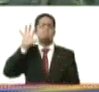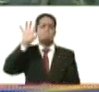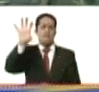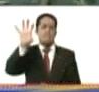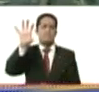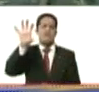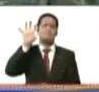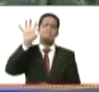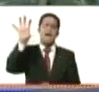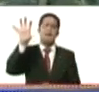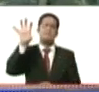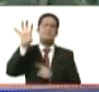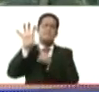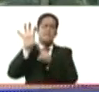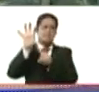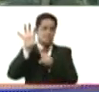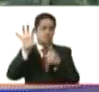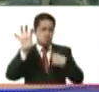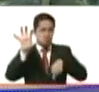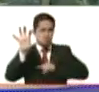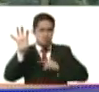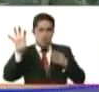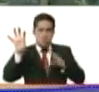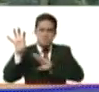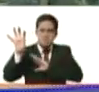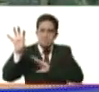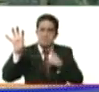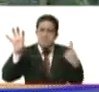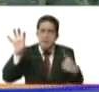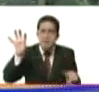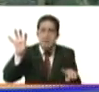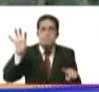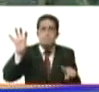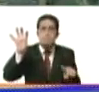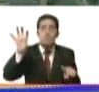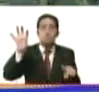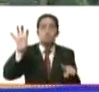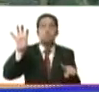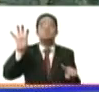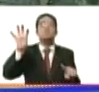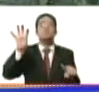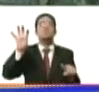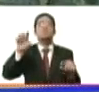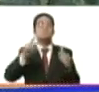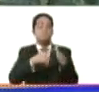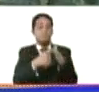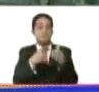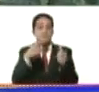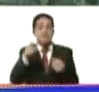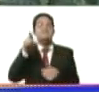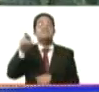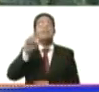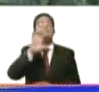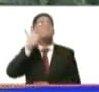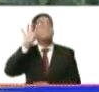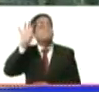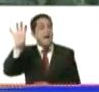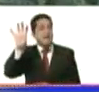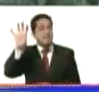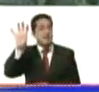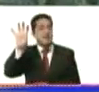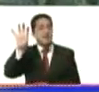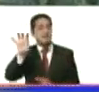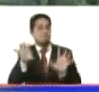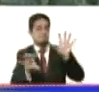Esa patria la llevamos en nuestras manos. Y en nuestras manos, esa patria, esa república,